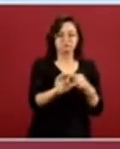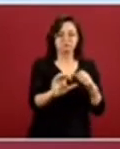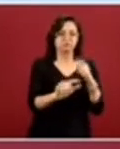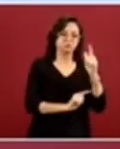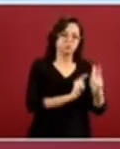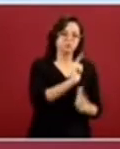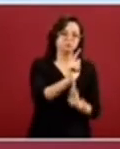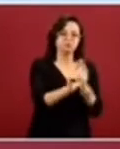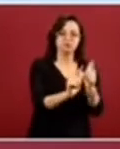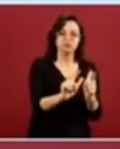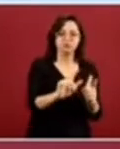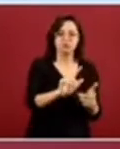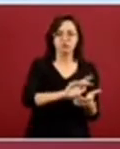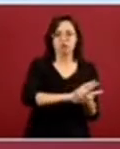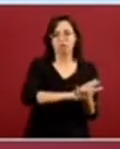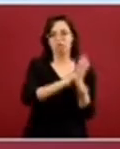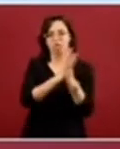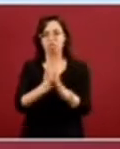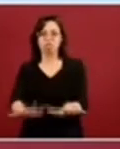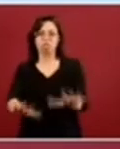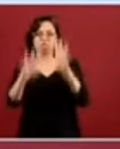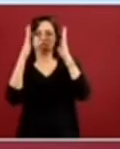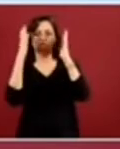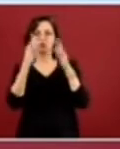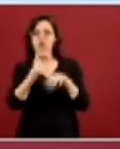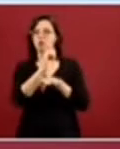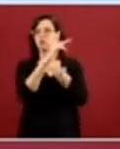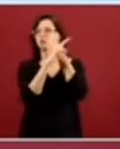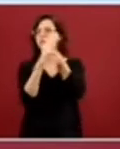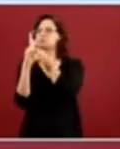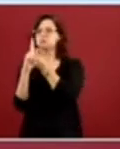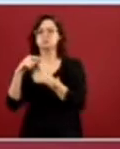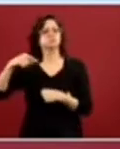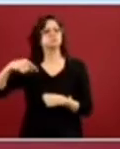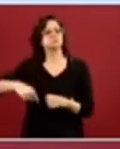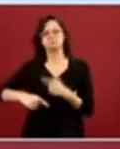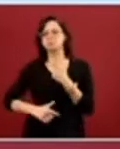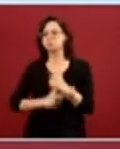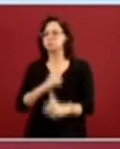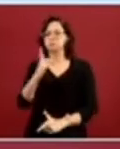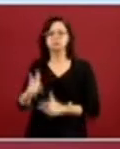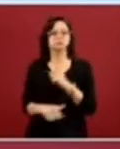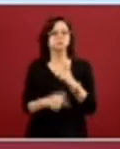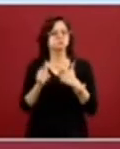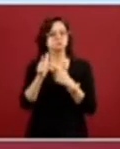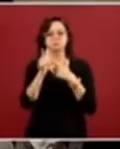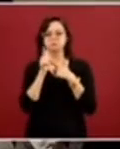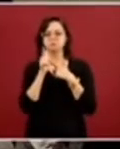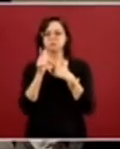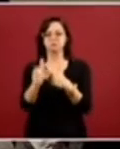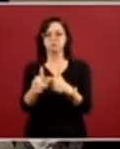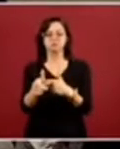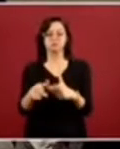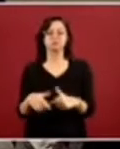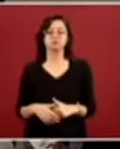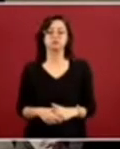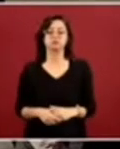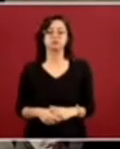acelerada. Y hemos mantenido este ritmo de crecimiento. No podemos